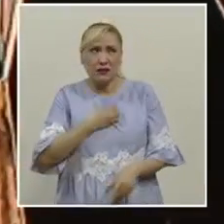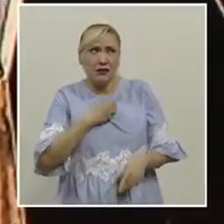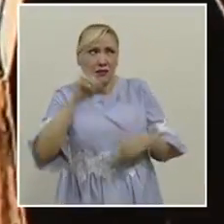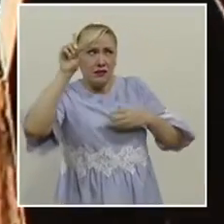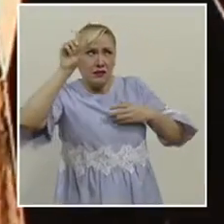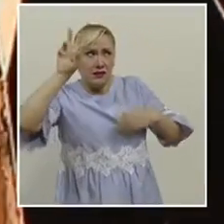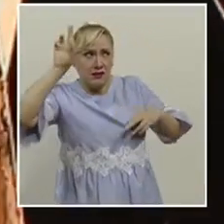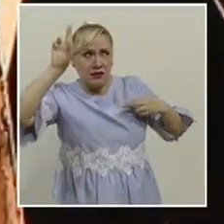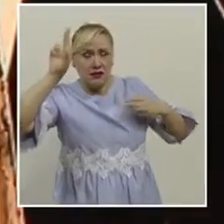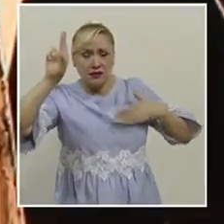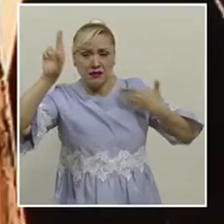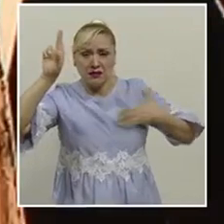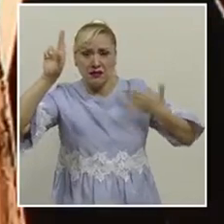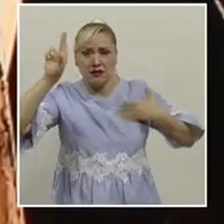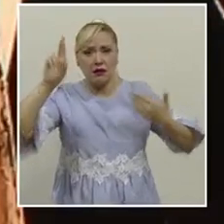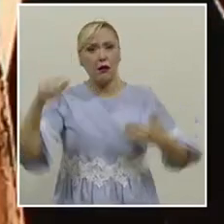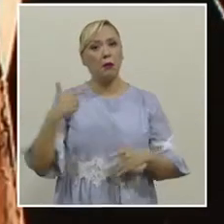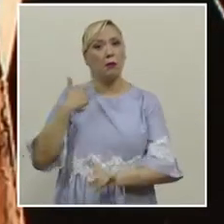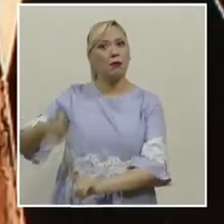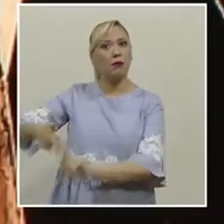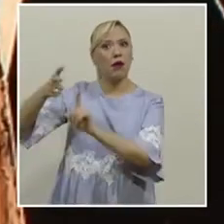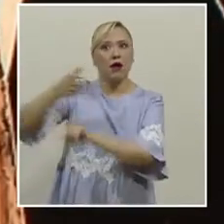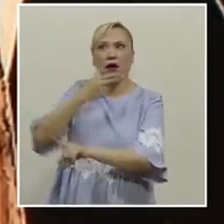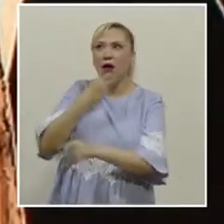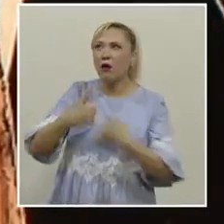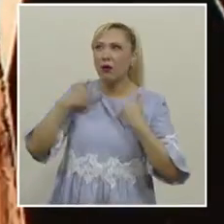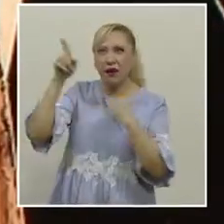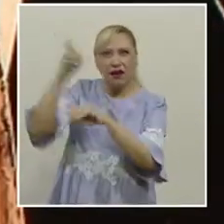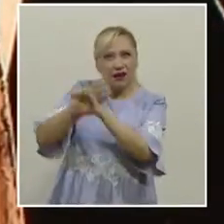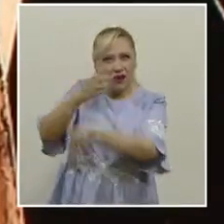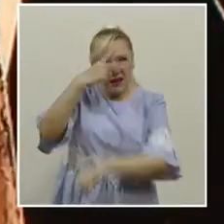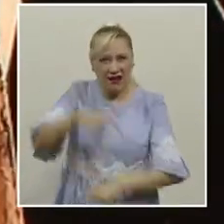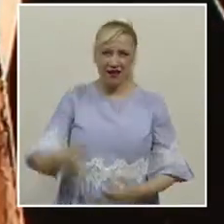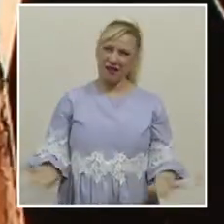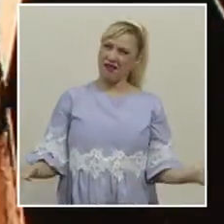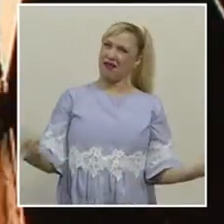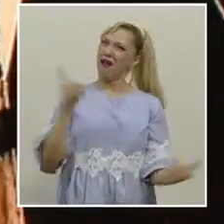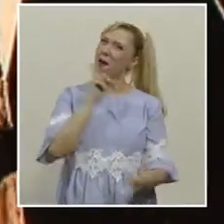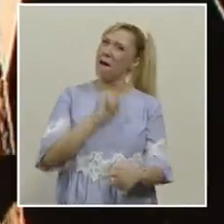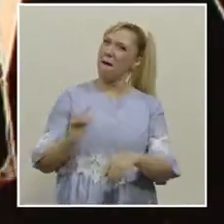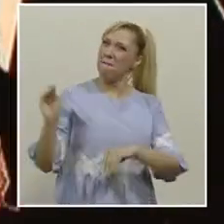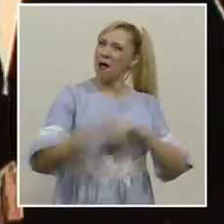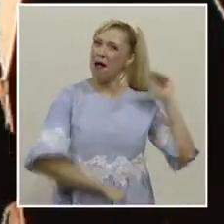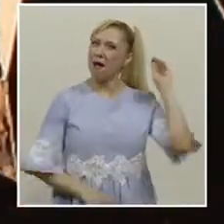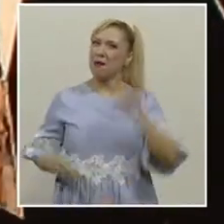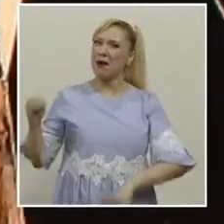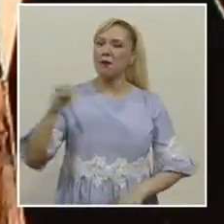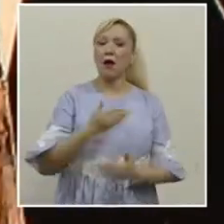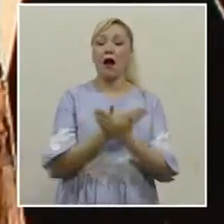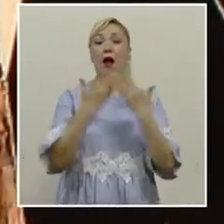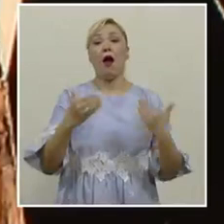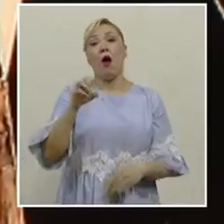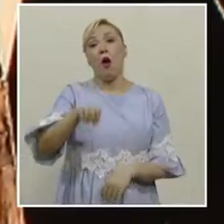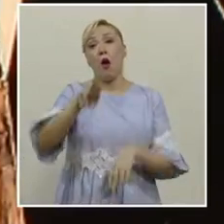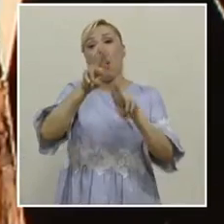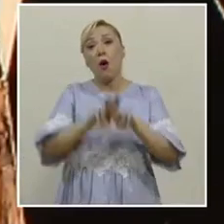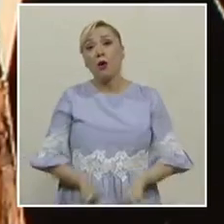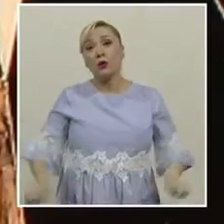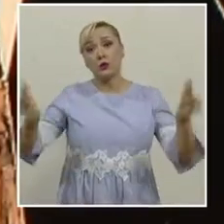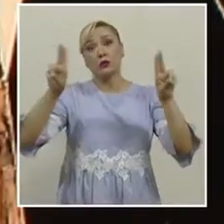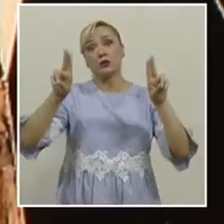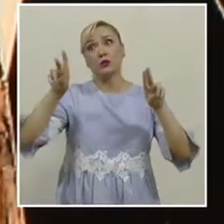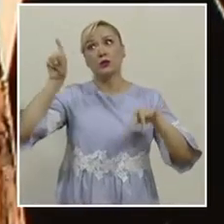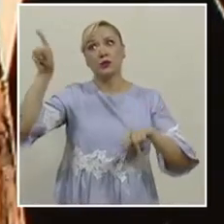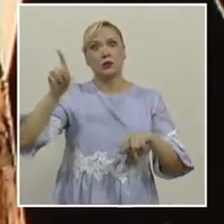homicidio de un joven en el Estado de México. Citlali, por este caso, el Grupo de Trabajo de Naciones Unidas contra las